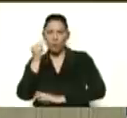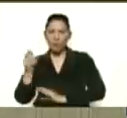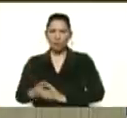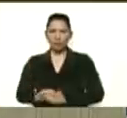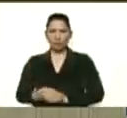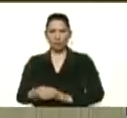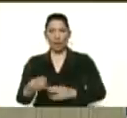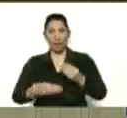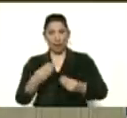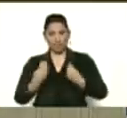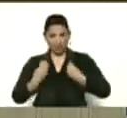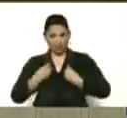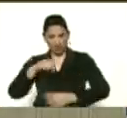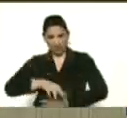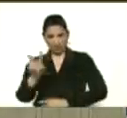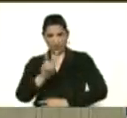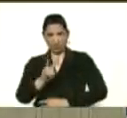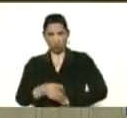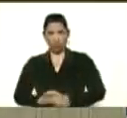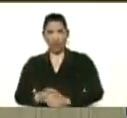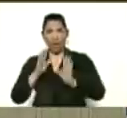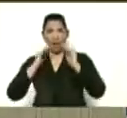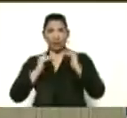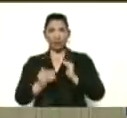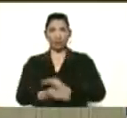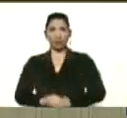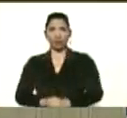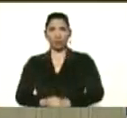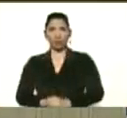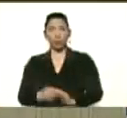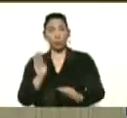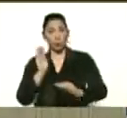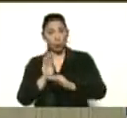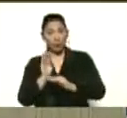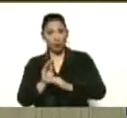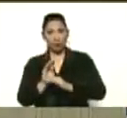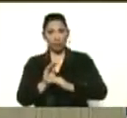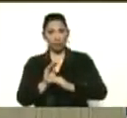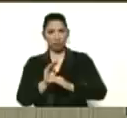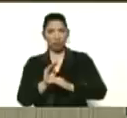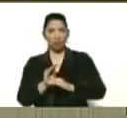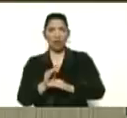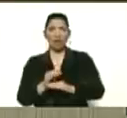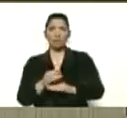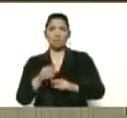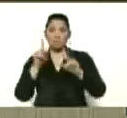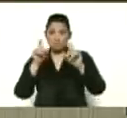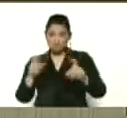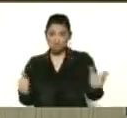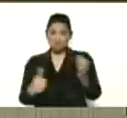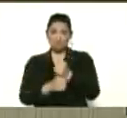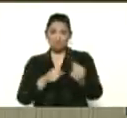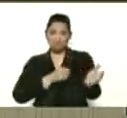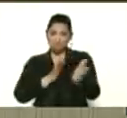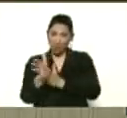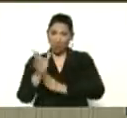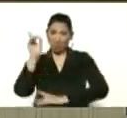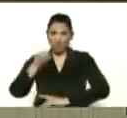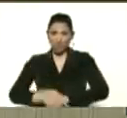hacen vida en Venezuela, que son atendidos, que son cuidados, que fueron pesquisados de manera totalmente